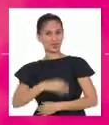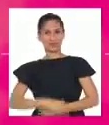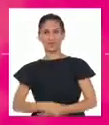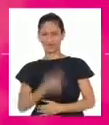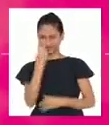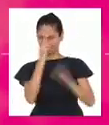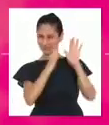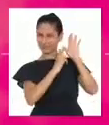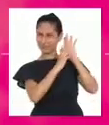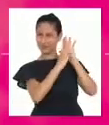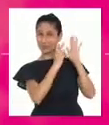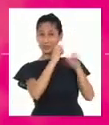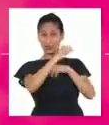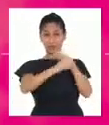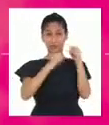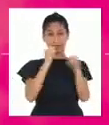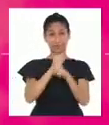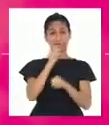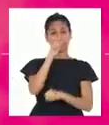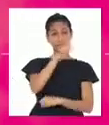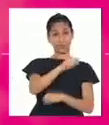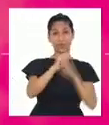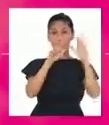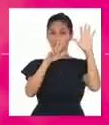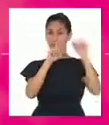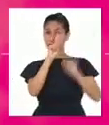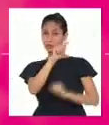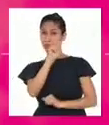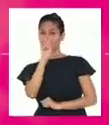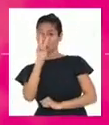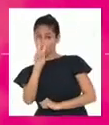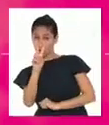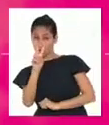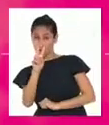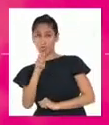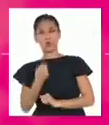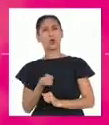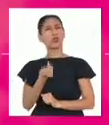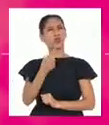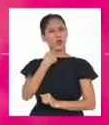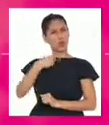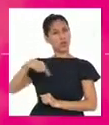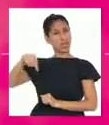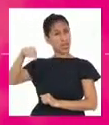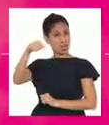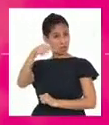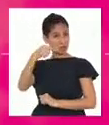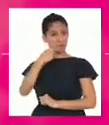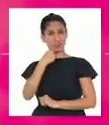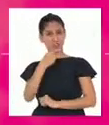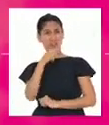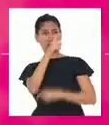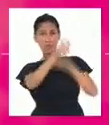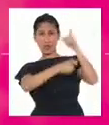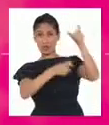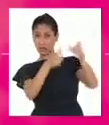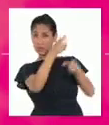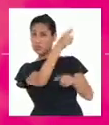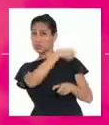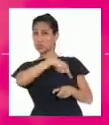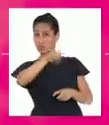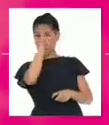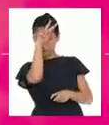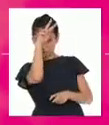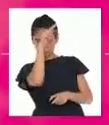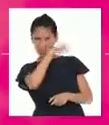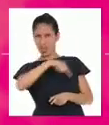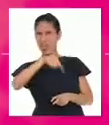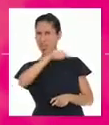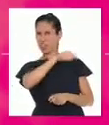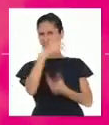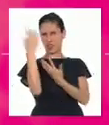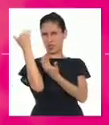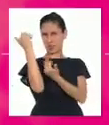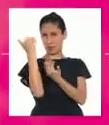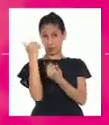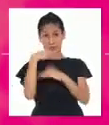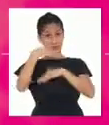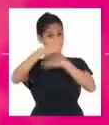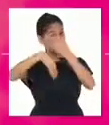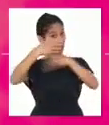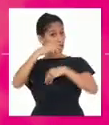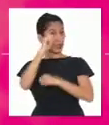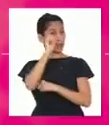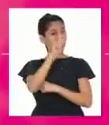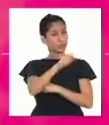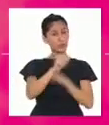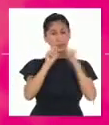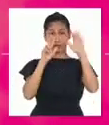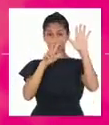En 1812, cuando nos consideraban españoles con la Constitución de las Cortes de Cádiz. En 1823, cuando